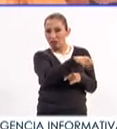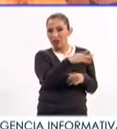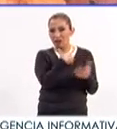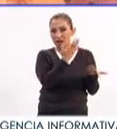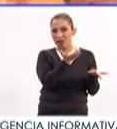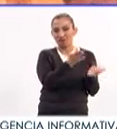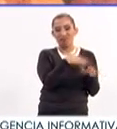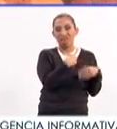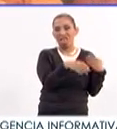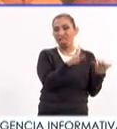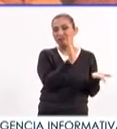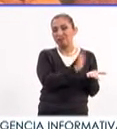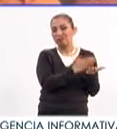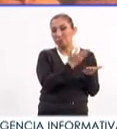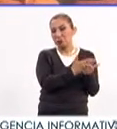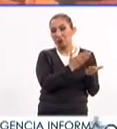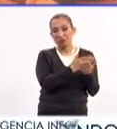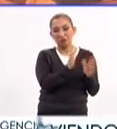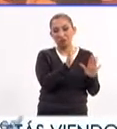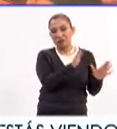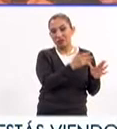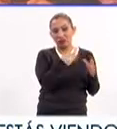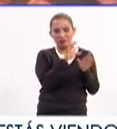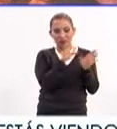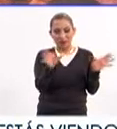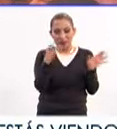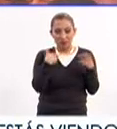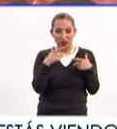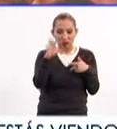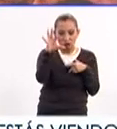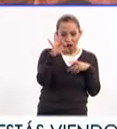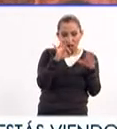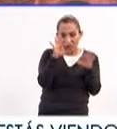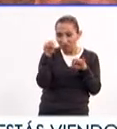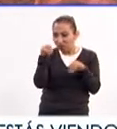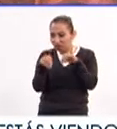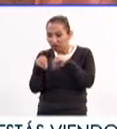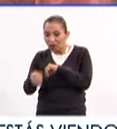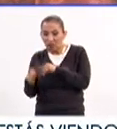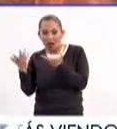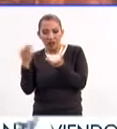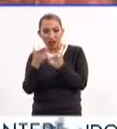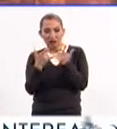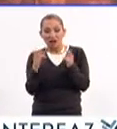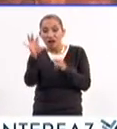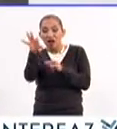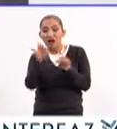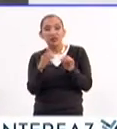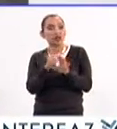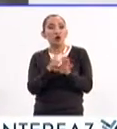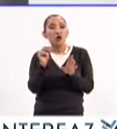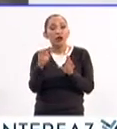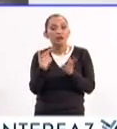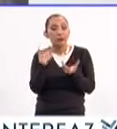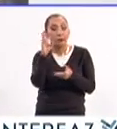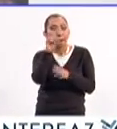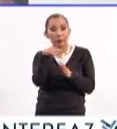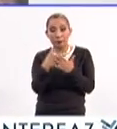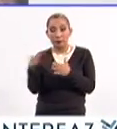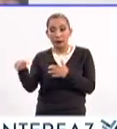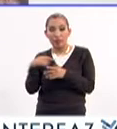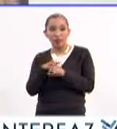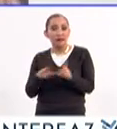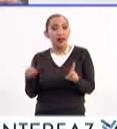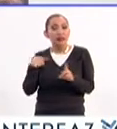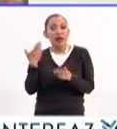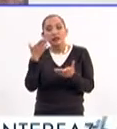la historia de bronce, en donde se parten de personajes, de grandes momentos, sino la propuesta que él hace es